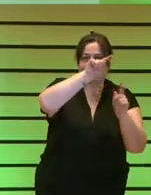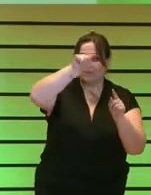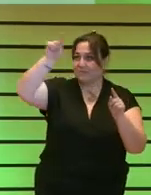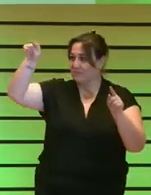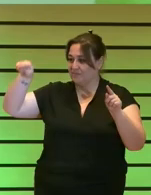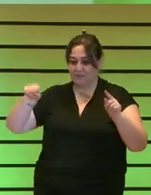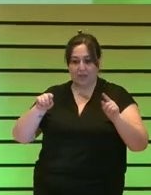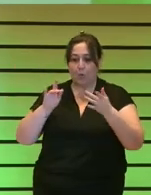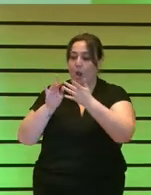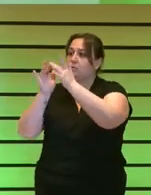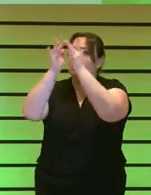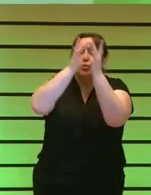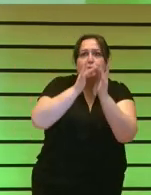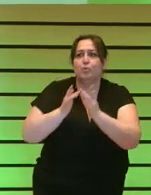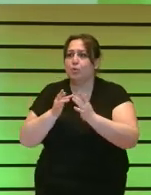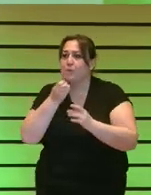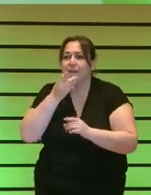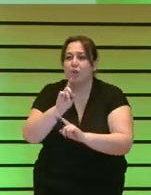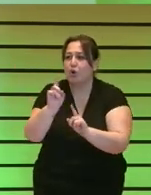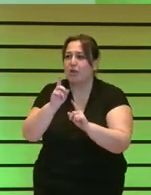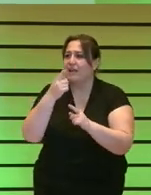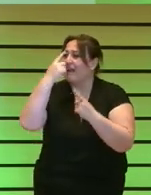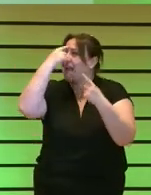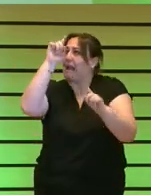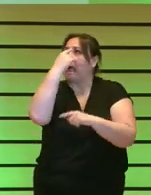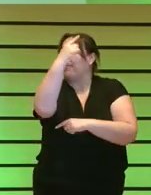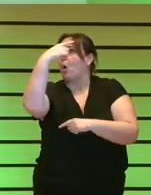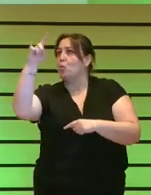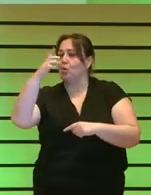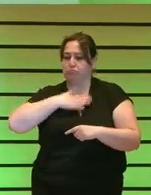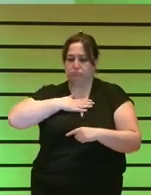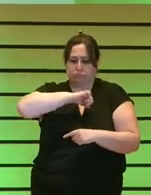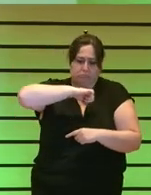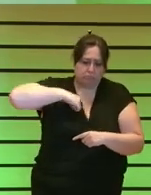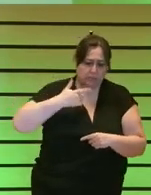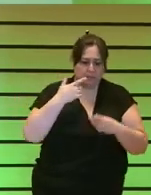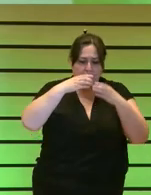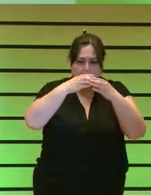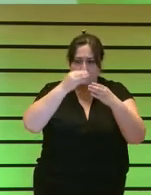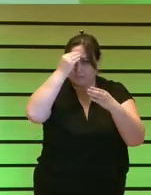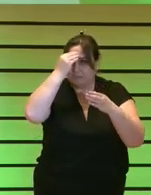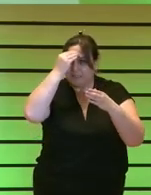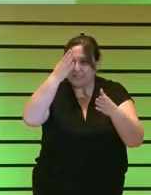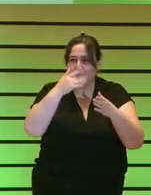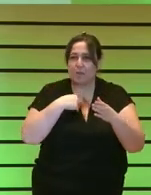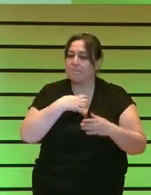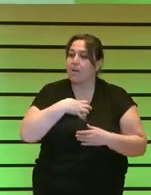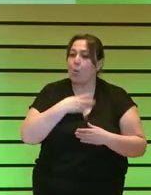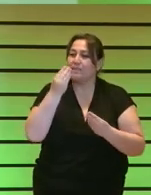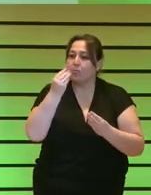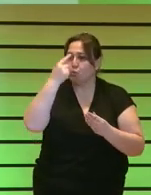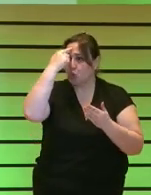sectores donde cada uno estamos muy en lo nuestro donde cada uno pensamos pero no es solo fundamental Por cierto y nos cuesta mucho